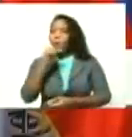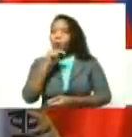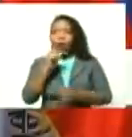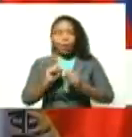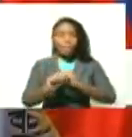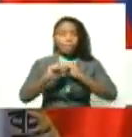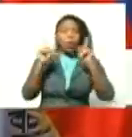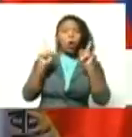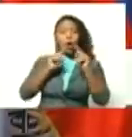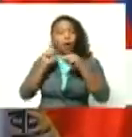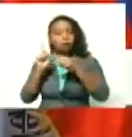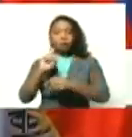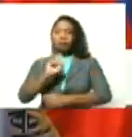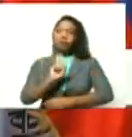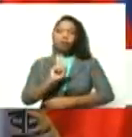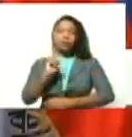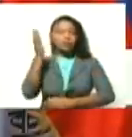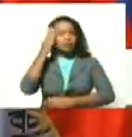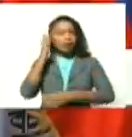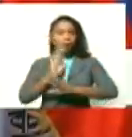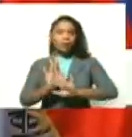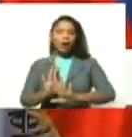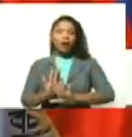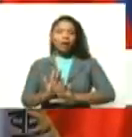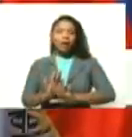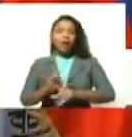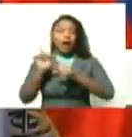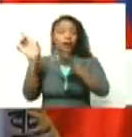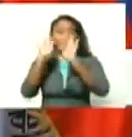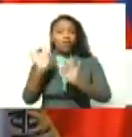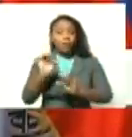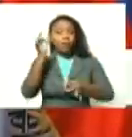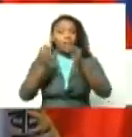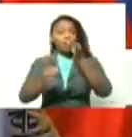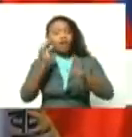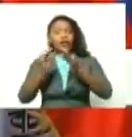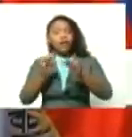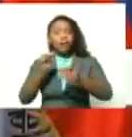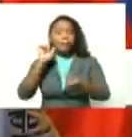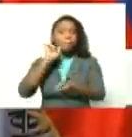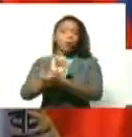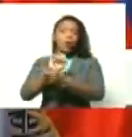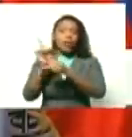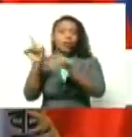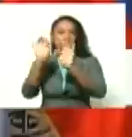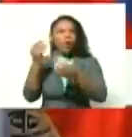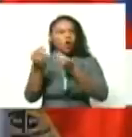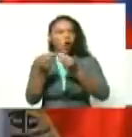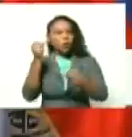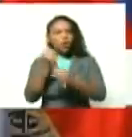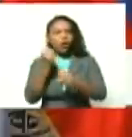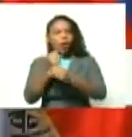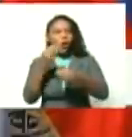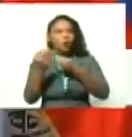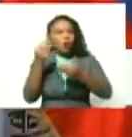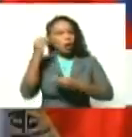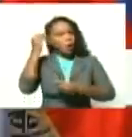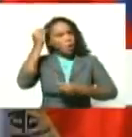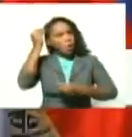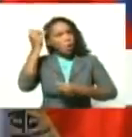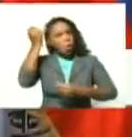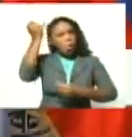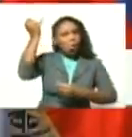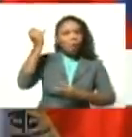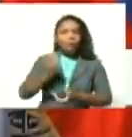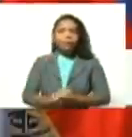ello. Modos operandi más comunes de los fiscales procesados. Siempre hago esta mención para